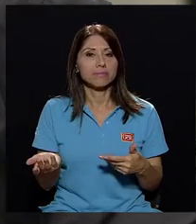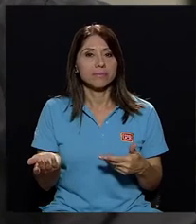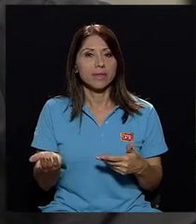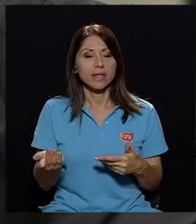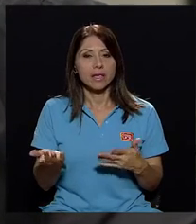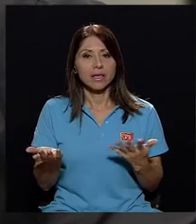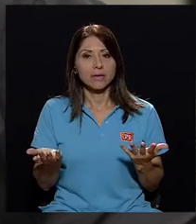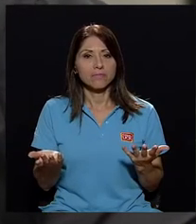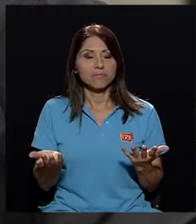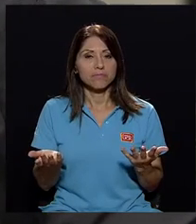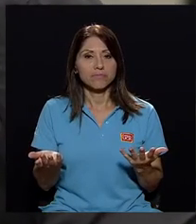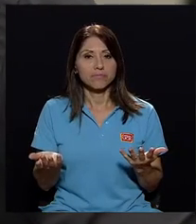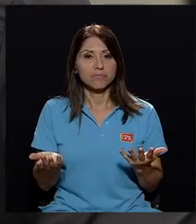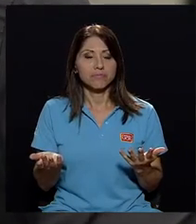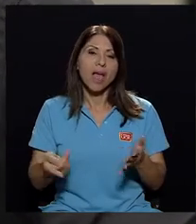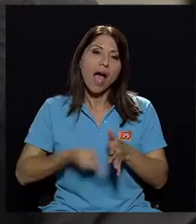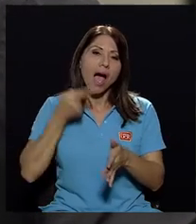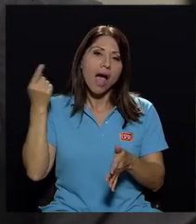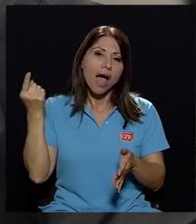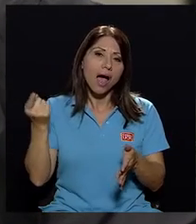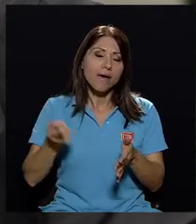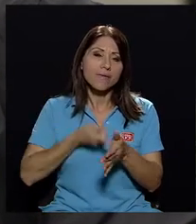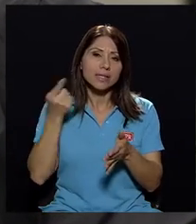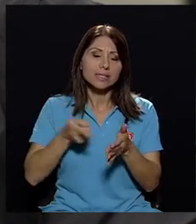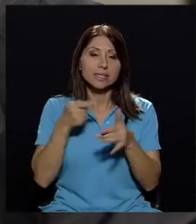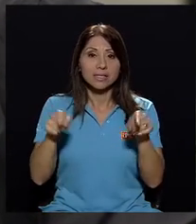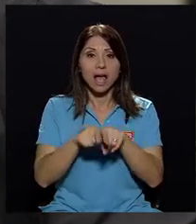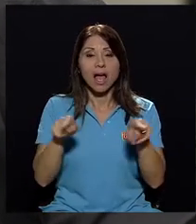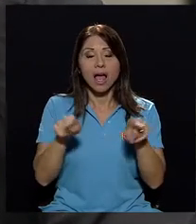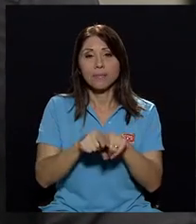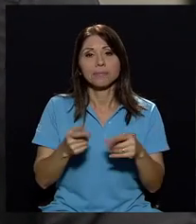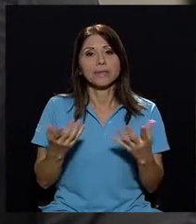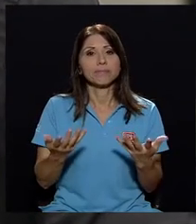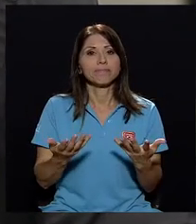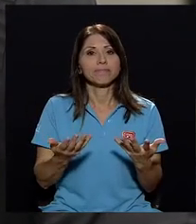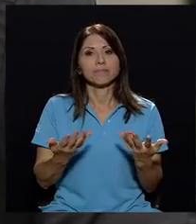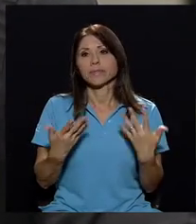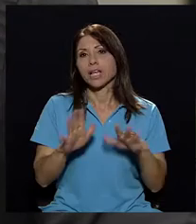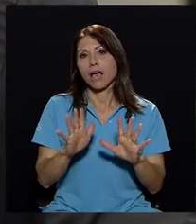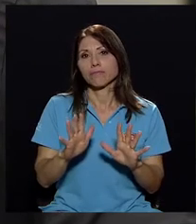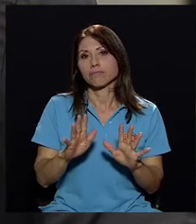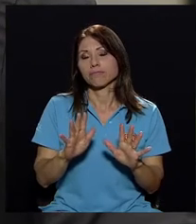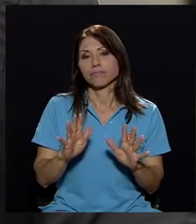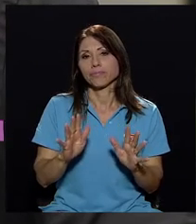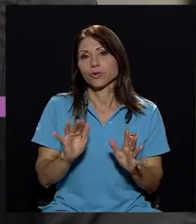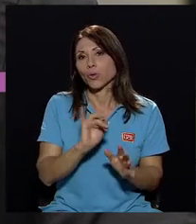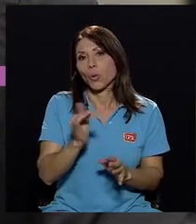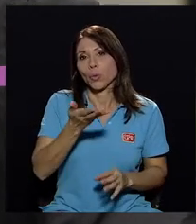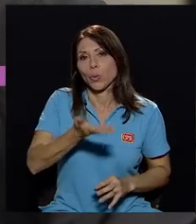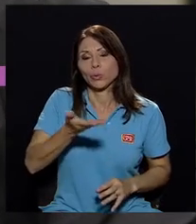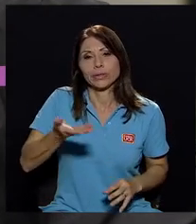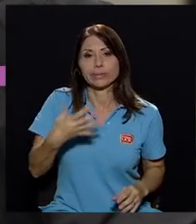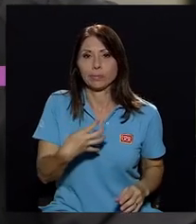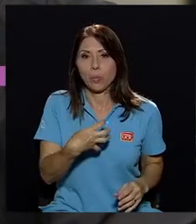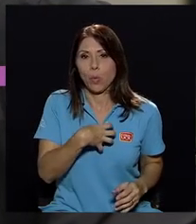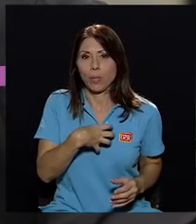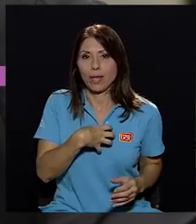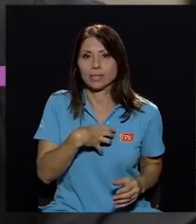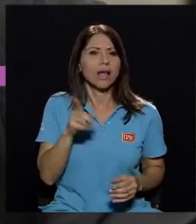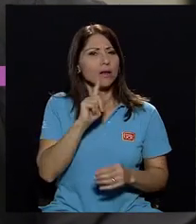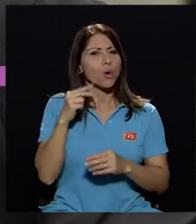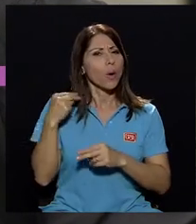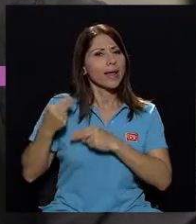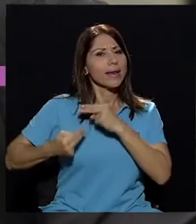y pues a veces también pues hablamos de ya cuestiones propias, no